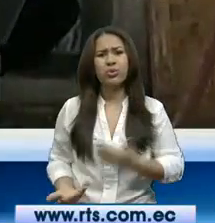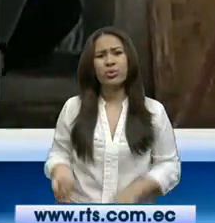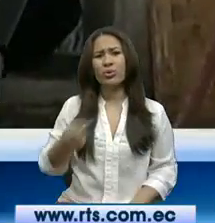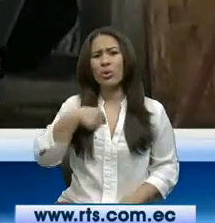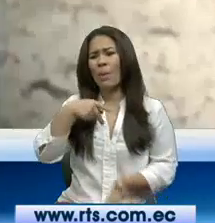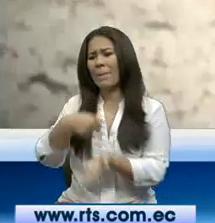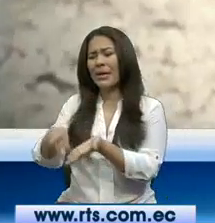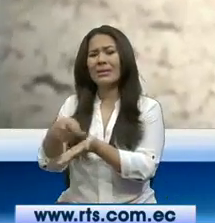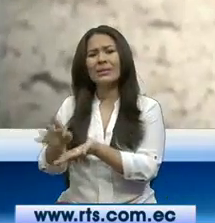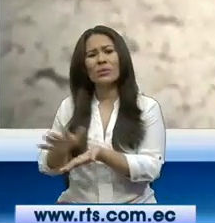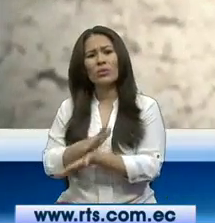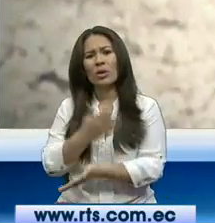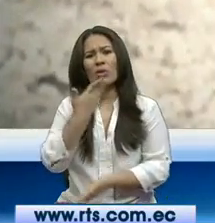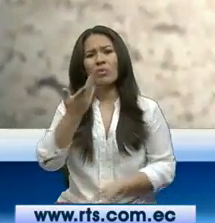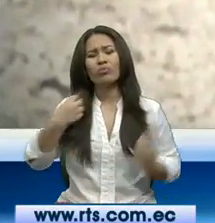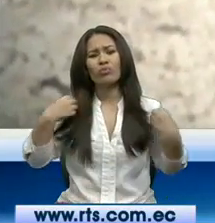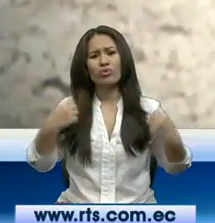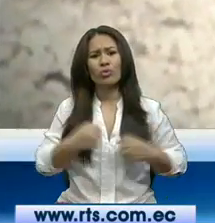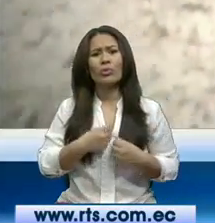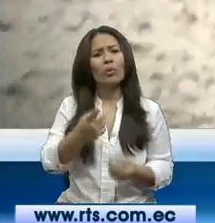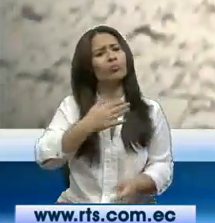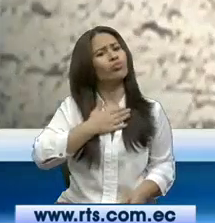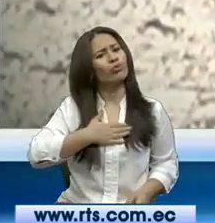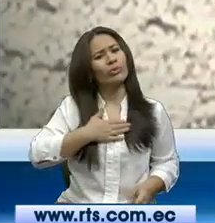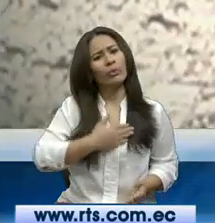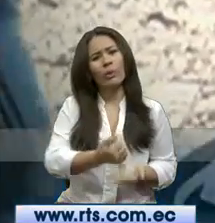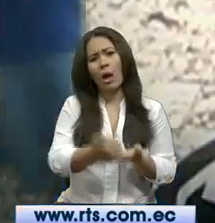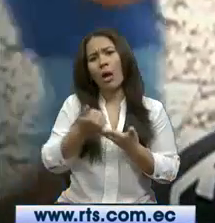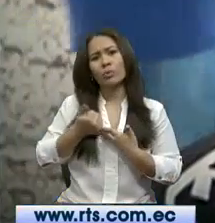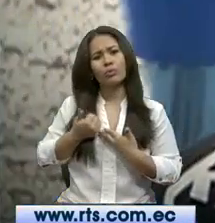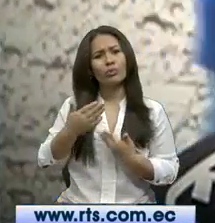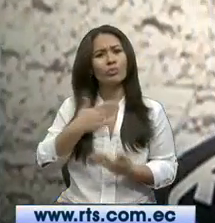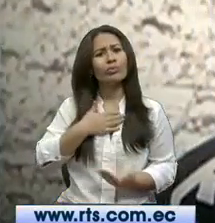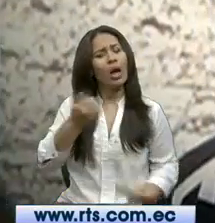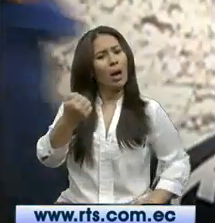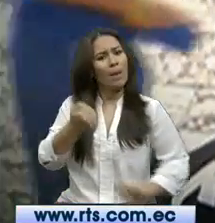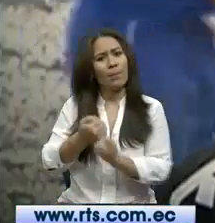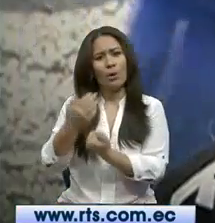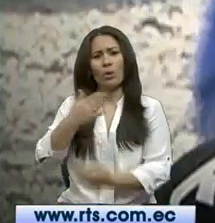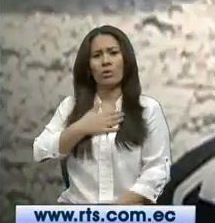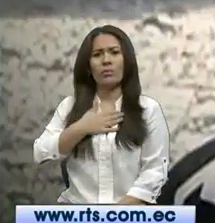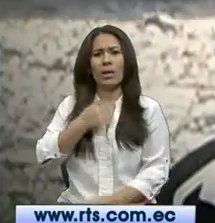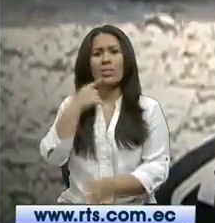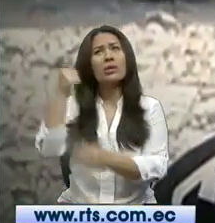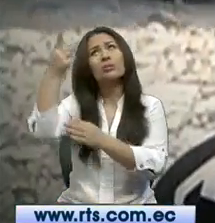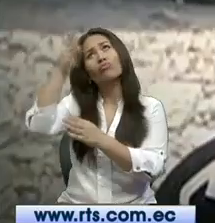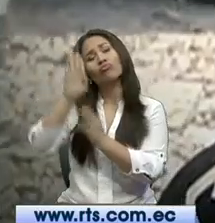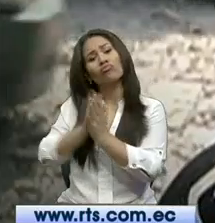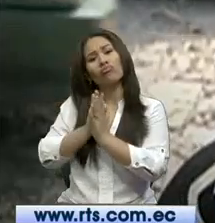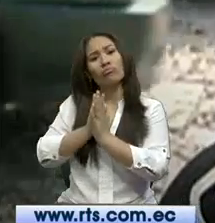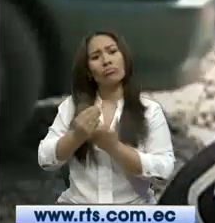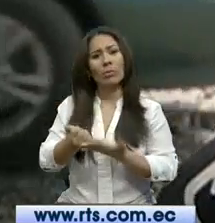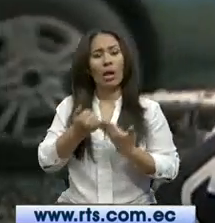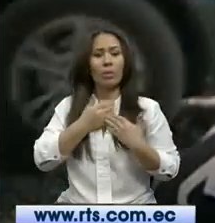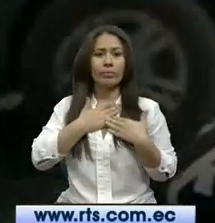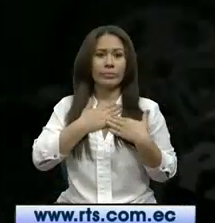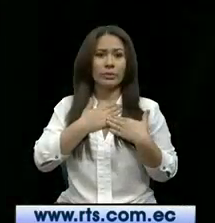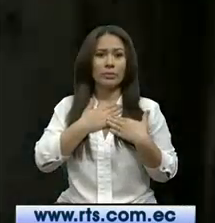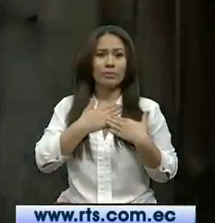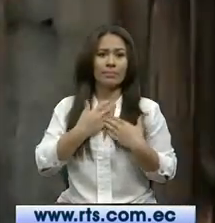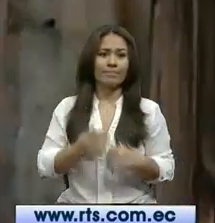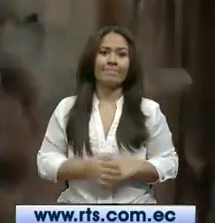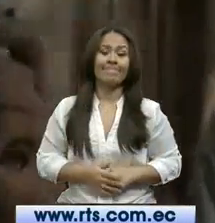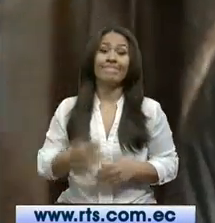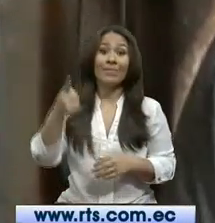ir al colegio. Es por amor de Dios, ayuden. Hay que dar la mano al prójimo, dice la palabra del Señor. Ayuden.